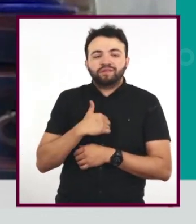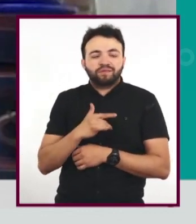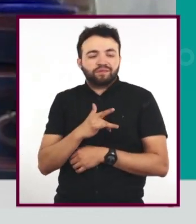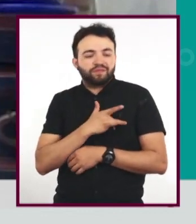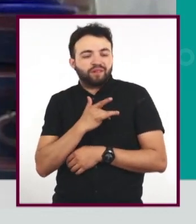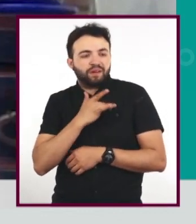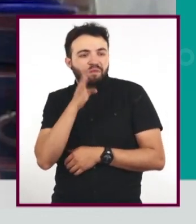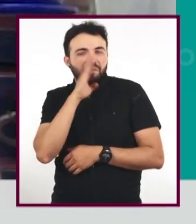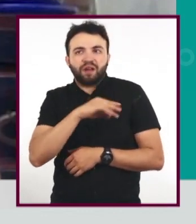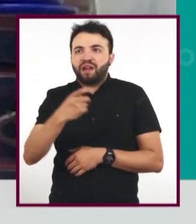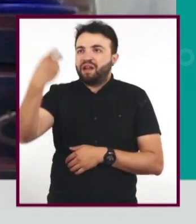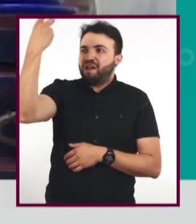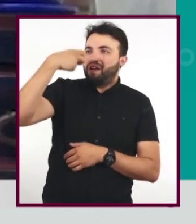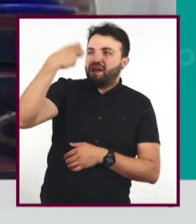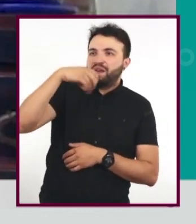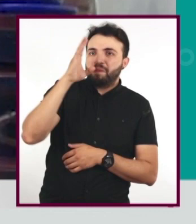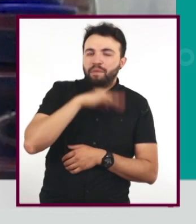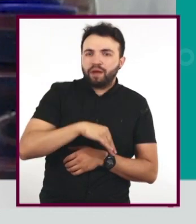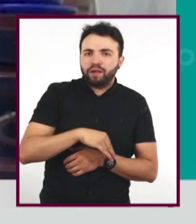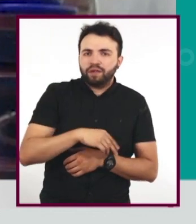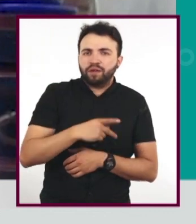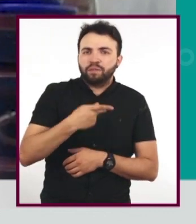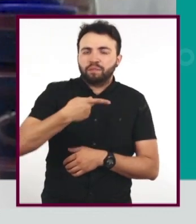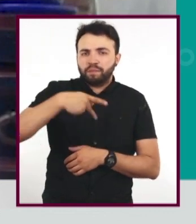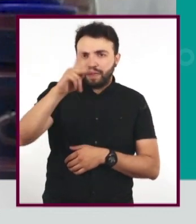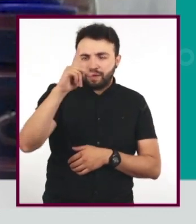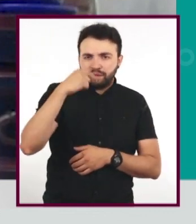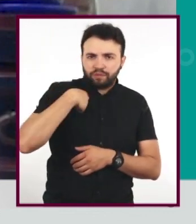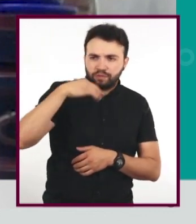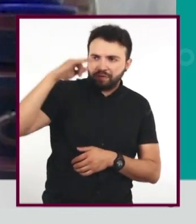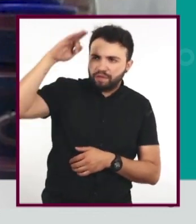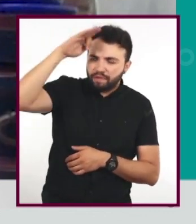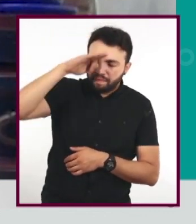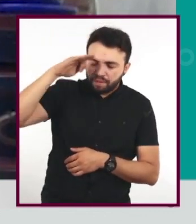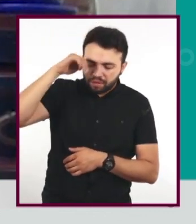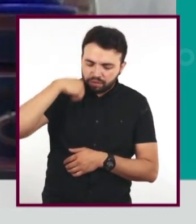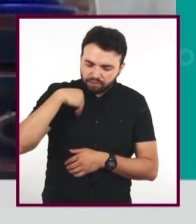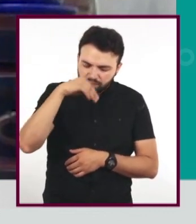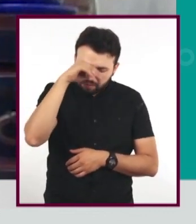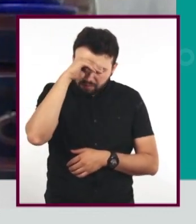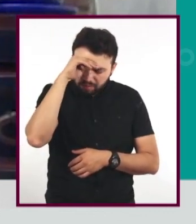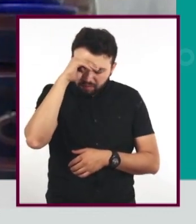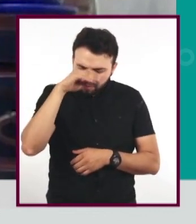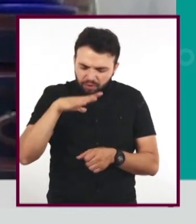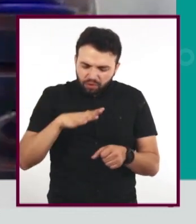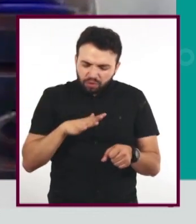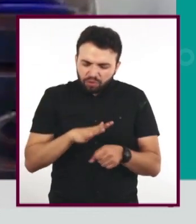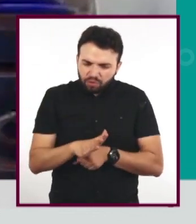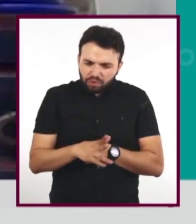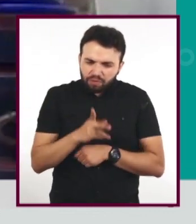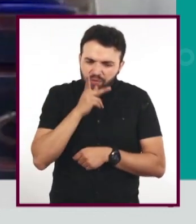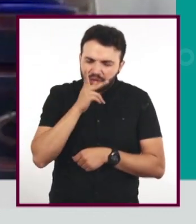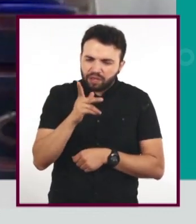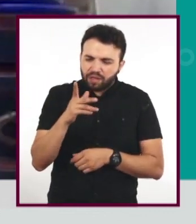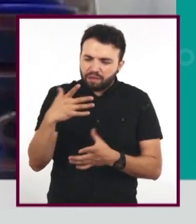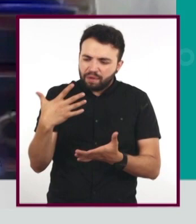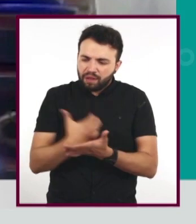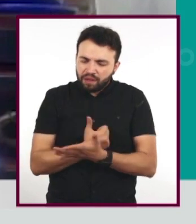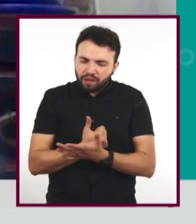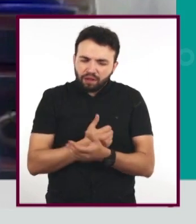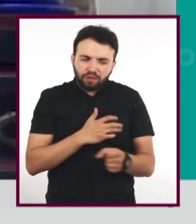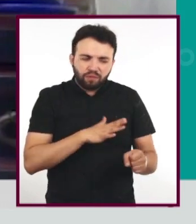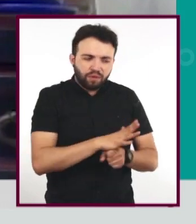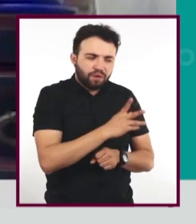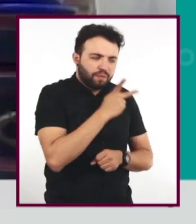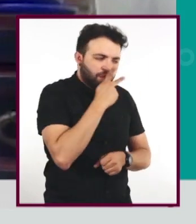Pero filosóficamente nos podemos poner a pensar qué es ganar y qué es perder en última instancia, ¿no? Quizás de